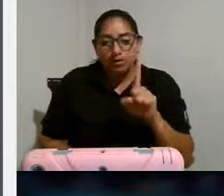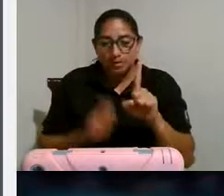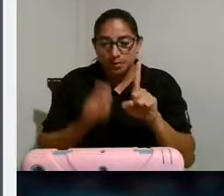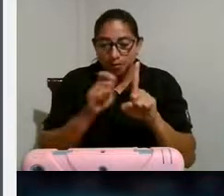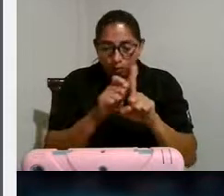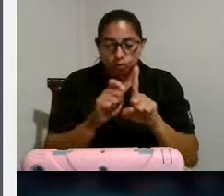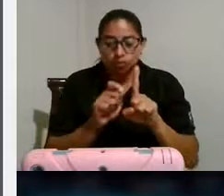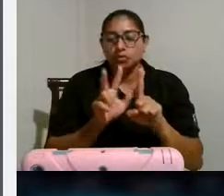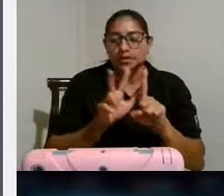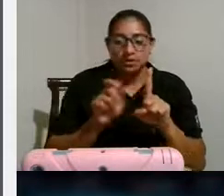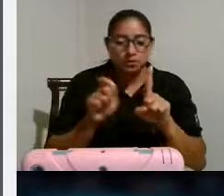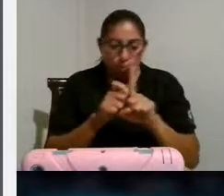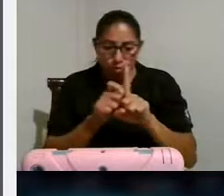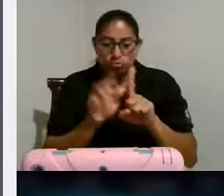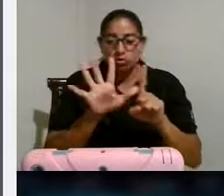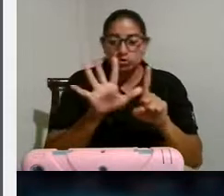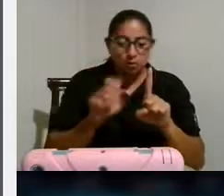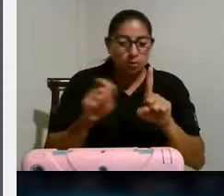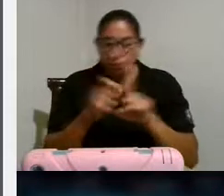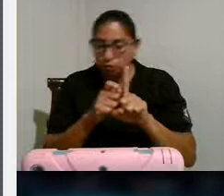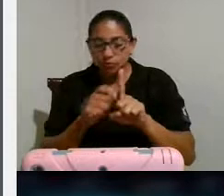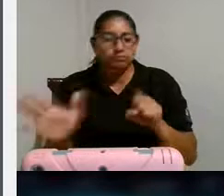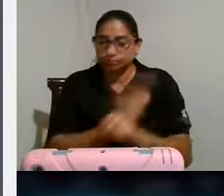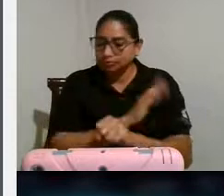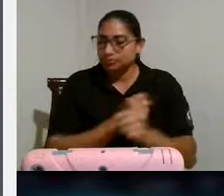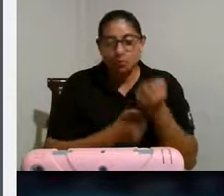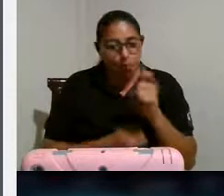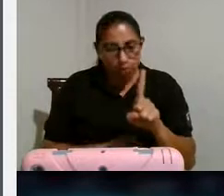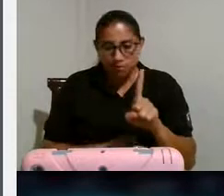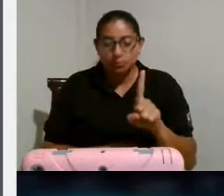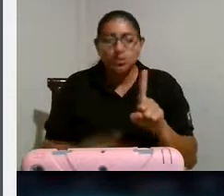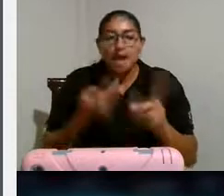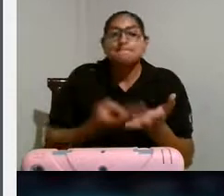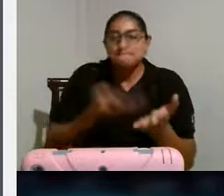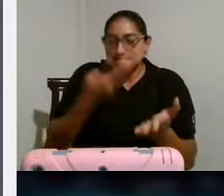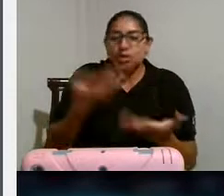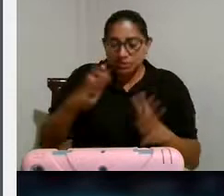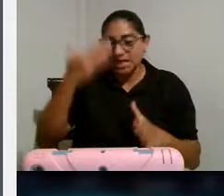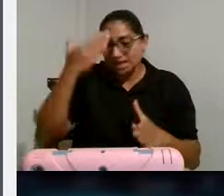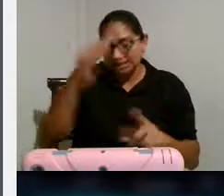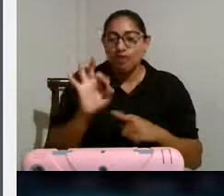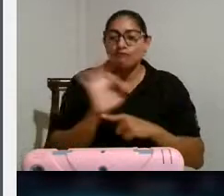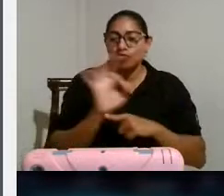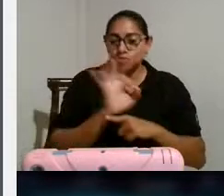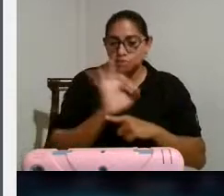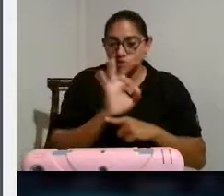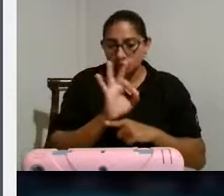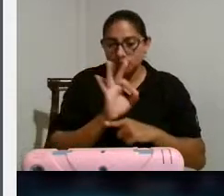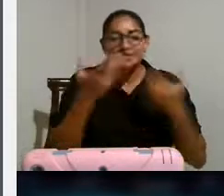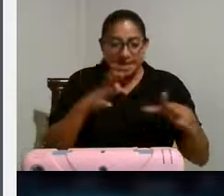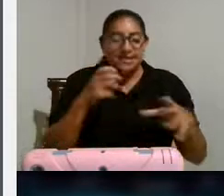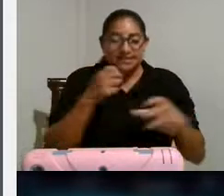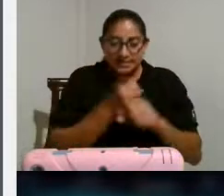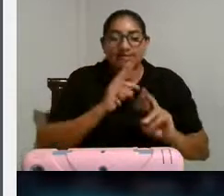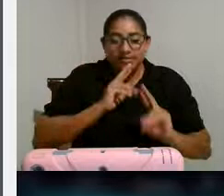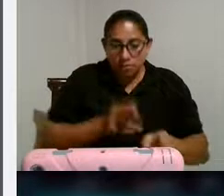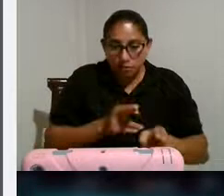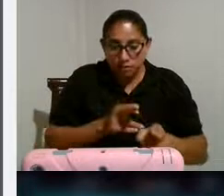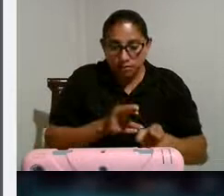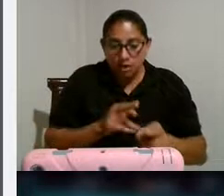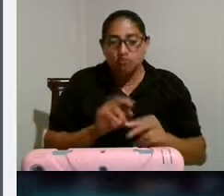4, en el punto 5, para que no esté haciendo todo esto. Usted ya tiene el valor de la función que es la derivada. Entonces, esto es una